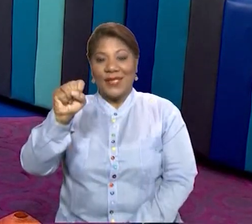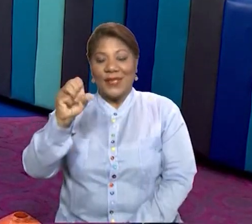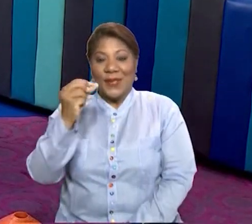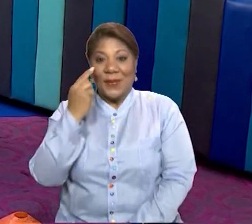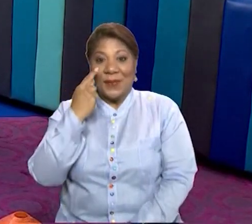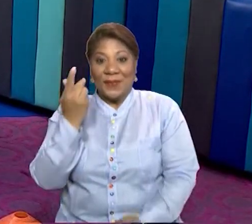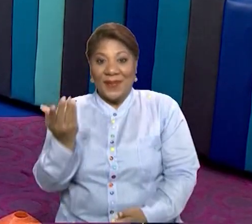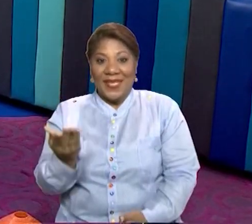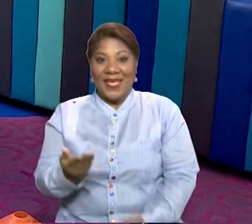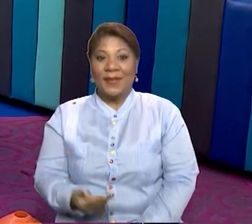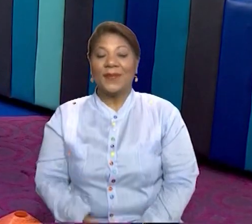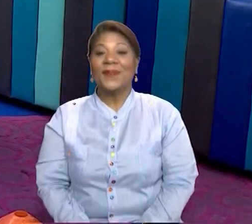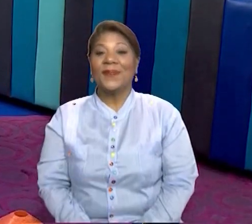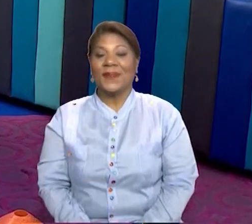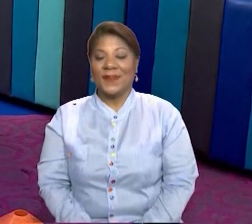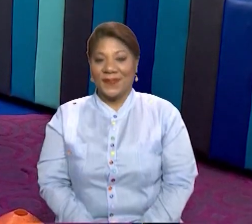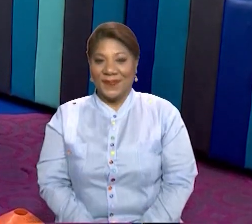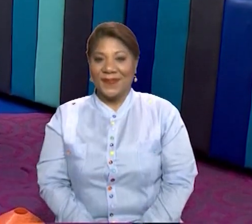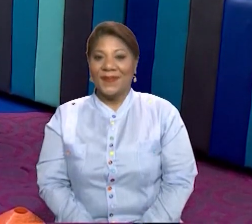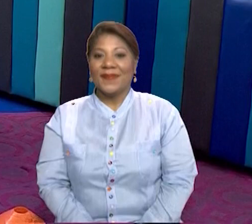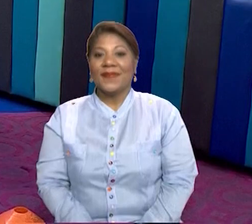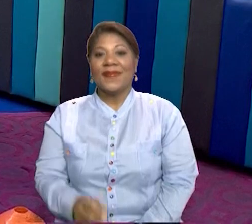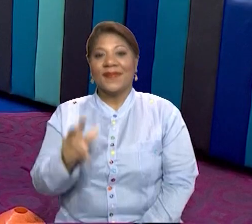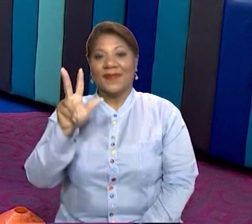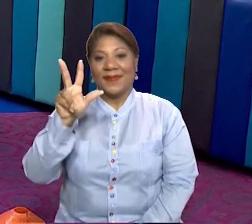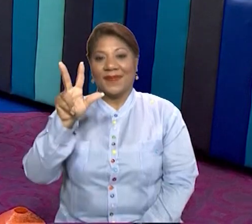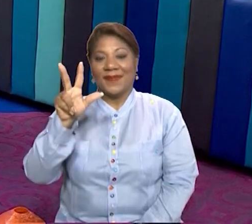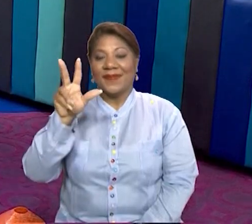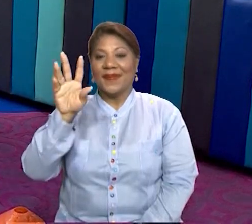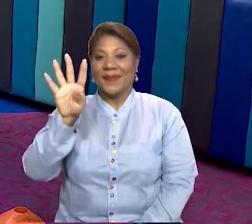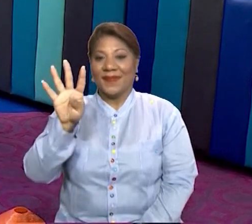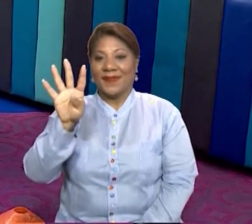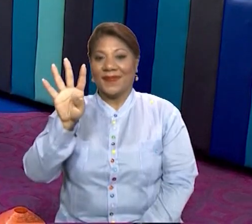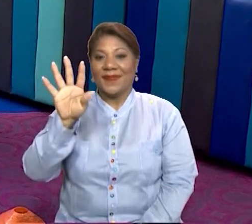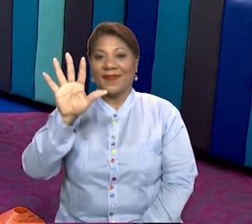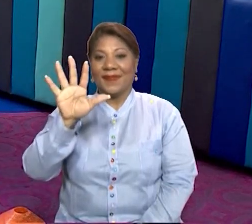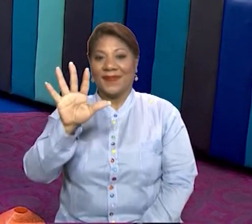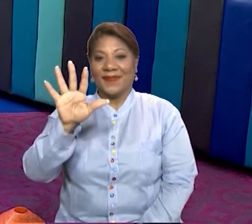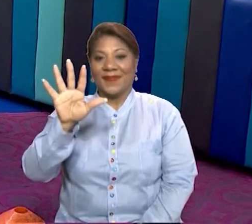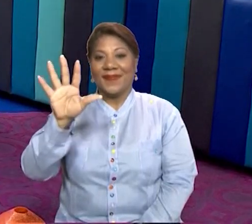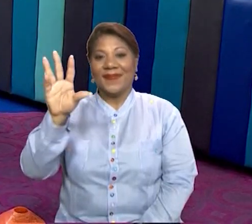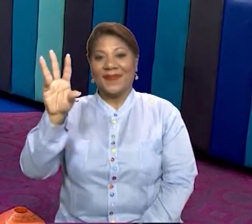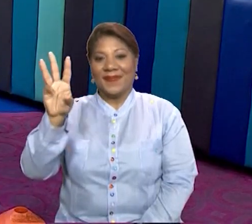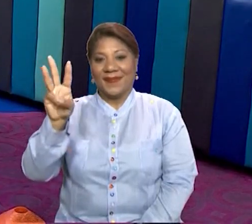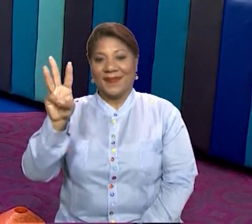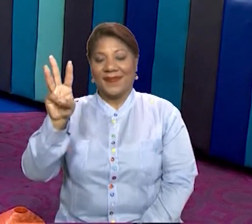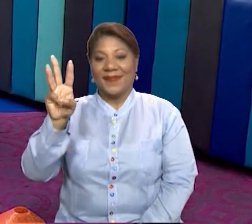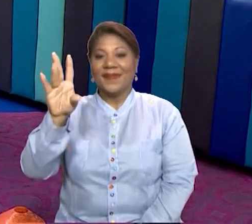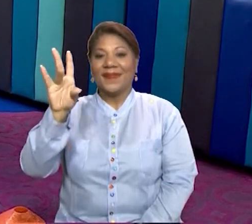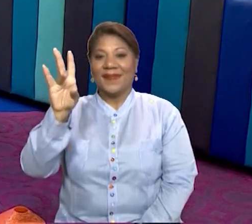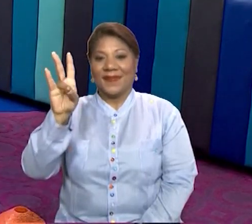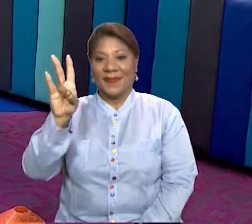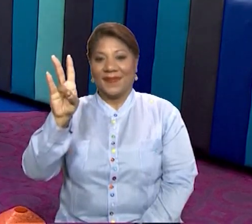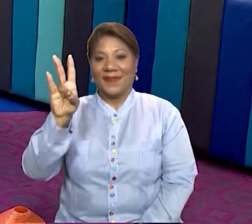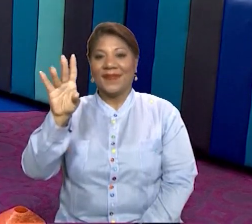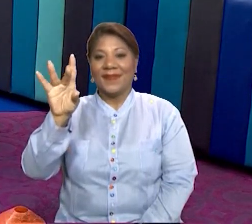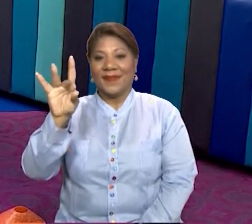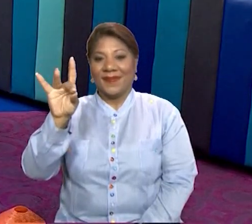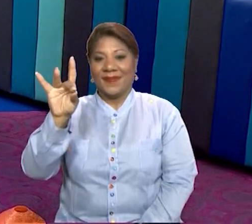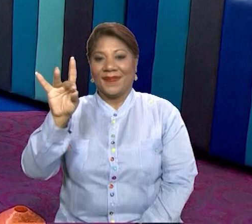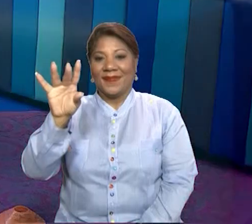aquí, 1, 2, 3, 4, 5, 6, 7,